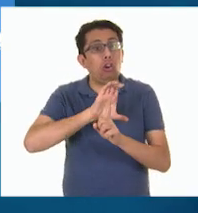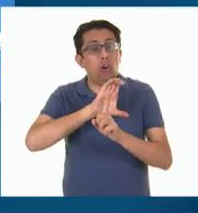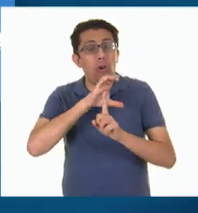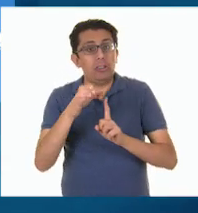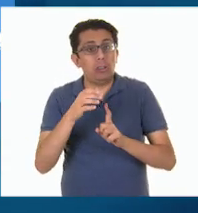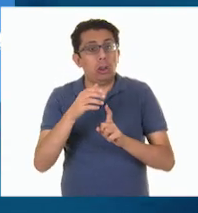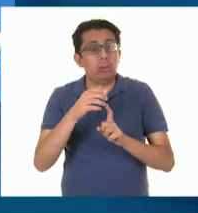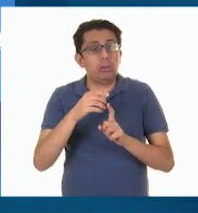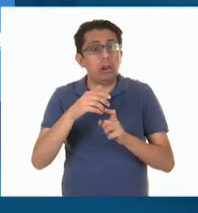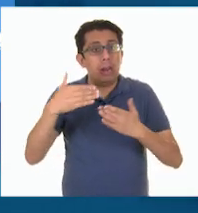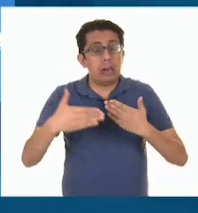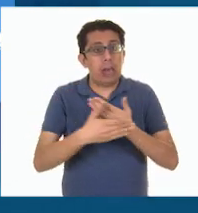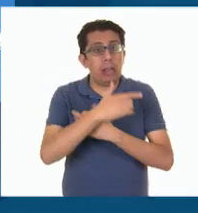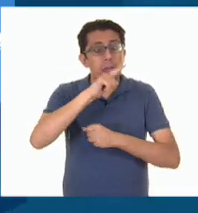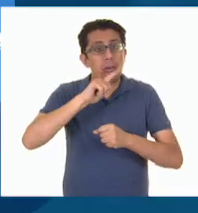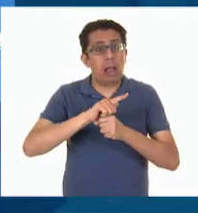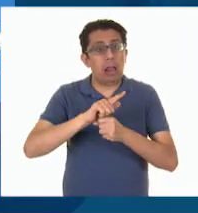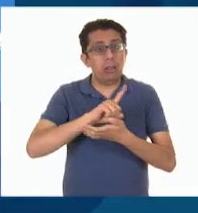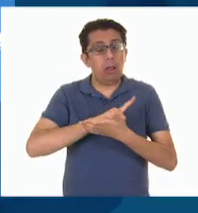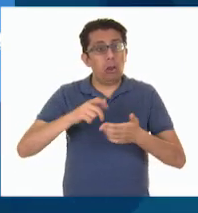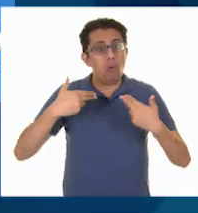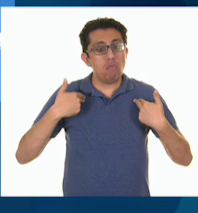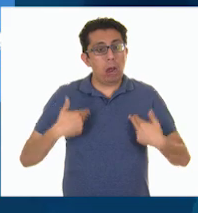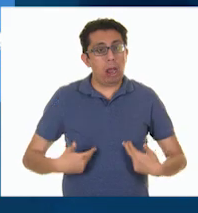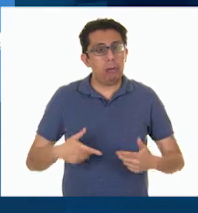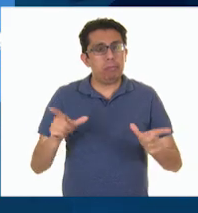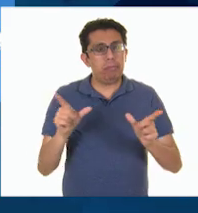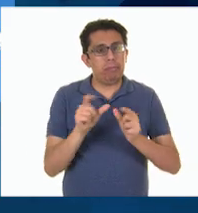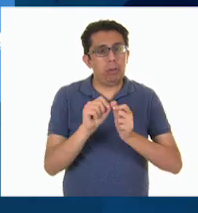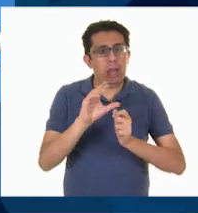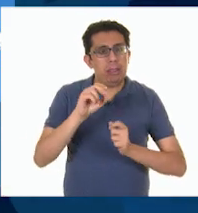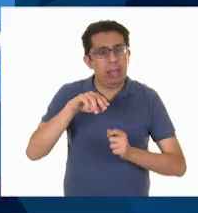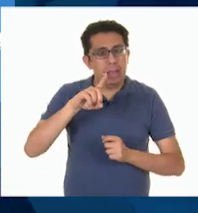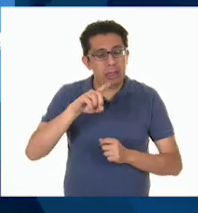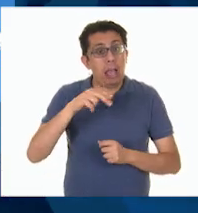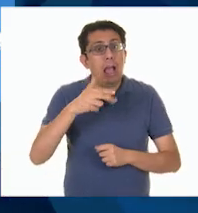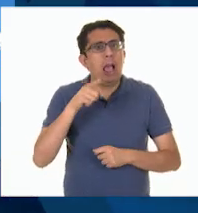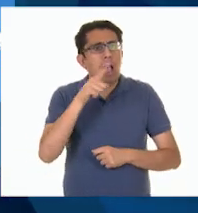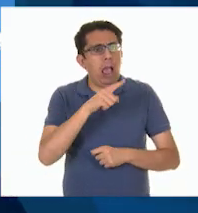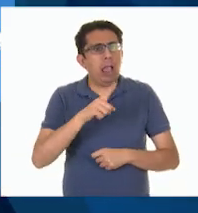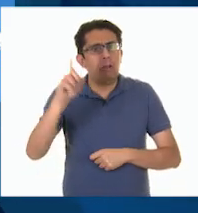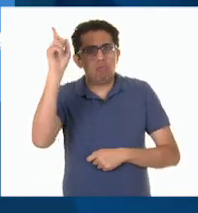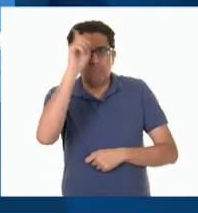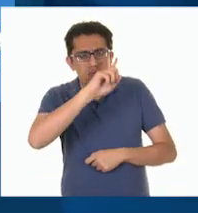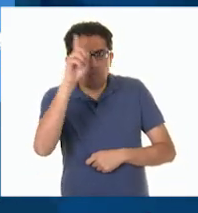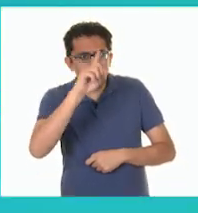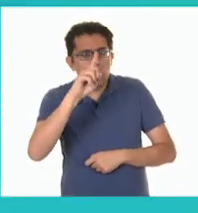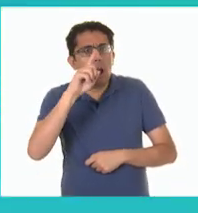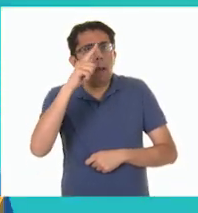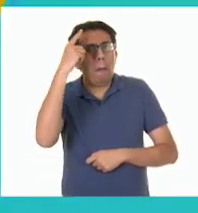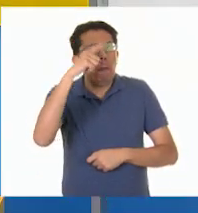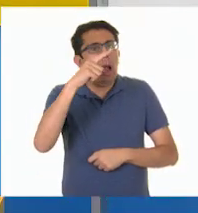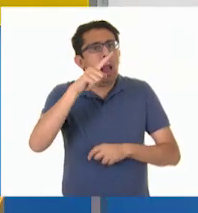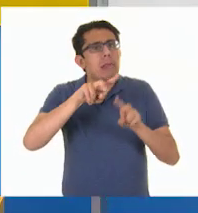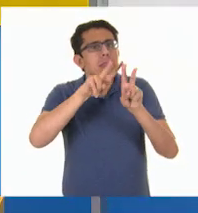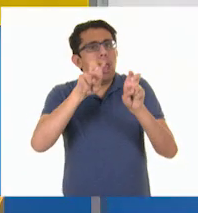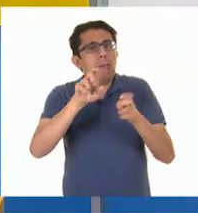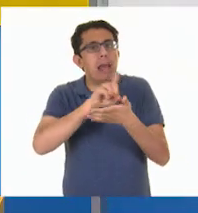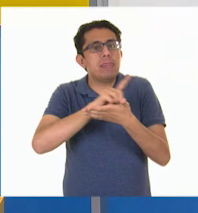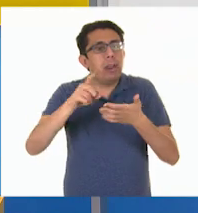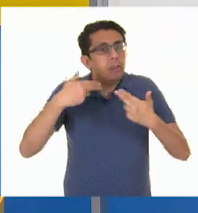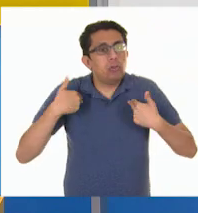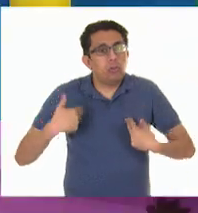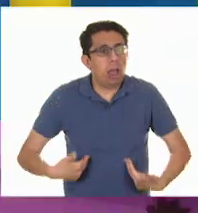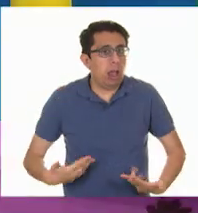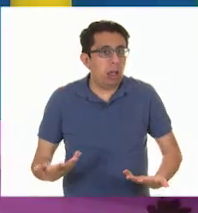de los Derechos Humanos, la CNDH, que atiende y da orientación acerca de todo lo relacionado con los derechos humanos. Correcto.